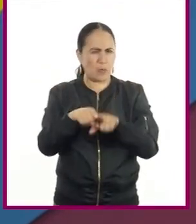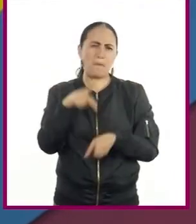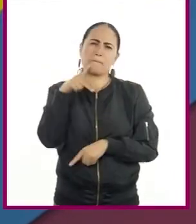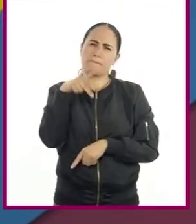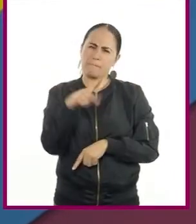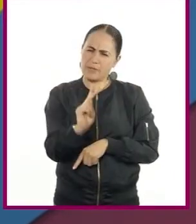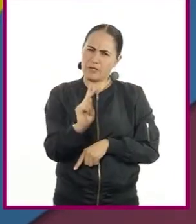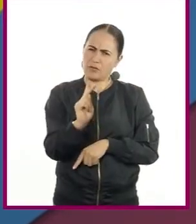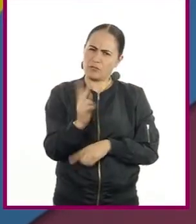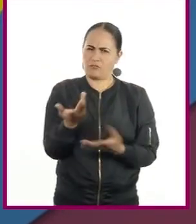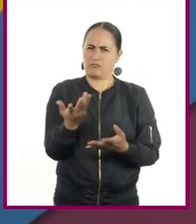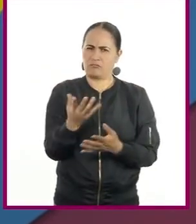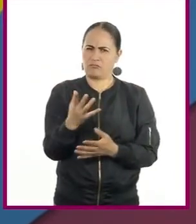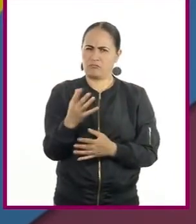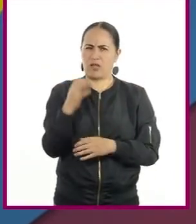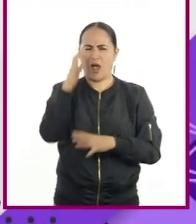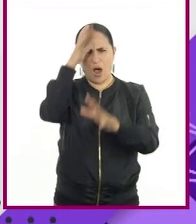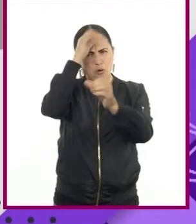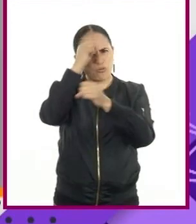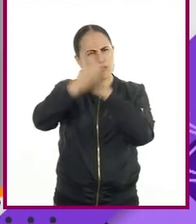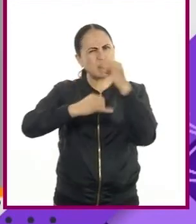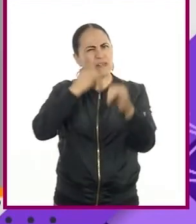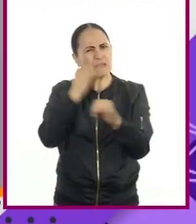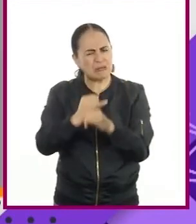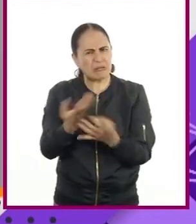¿qué son y cómo se crean?